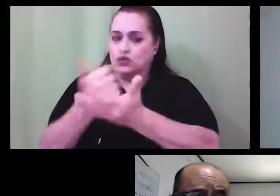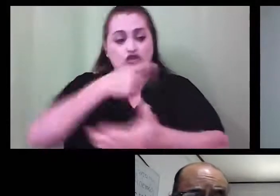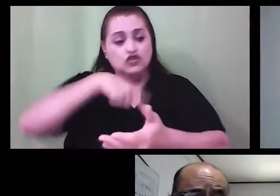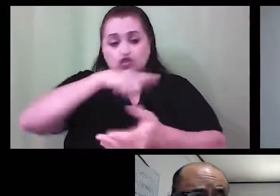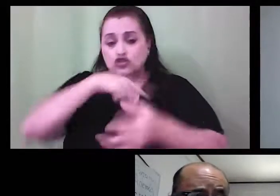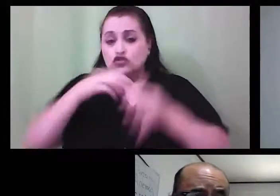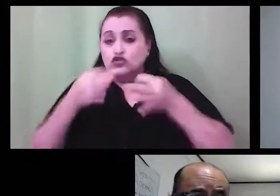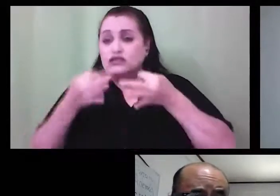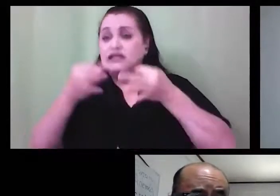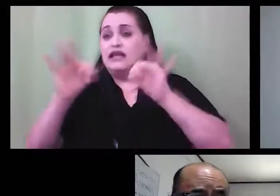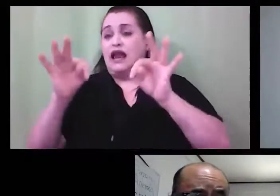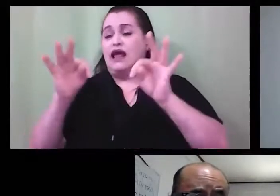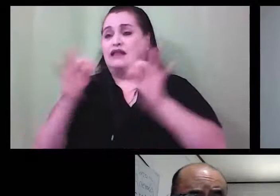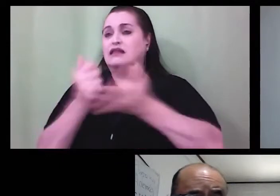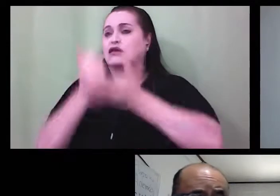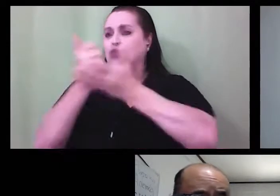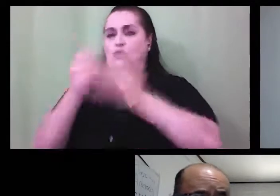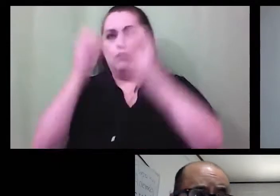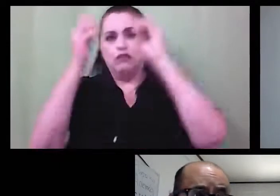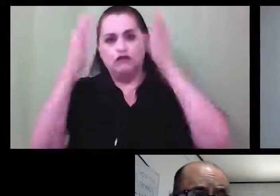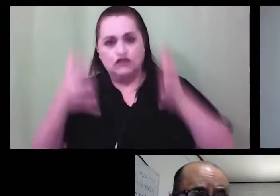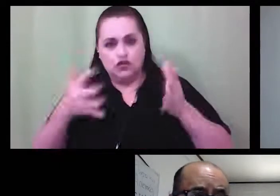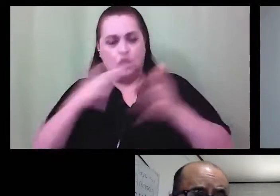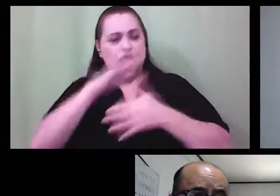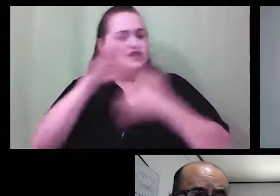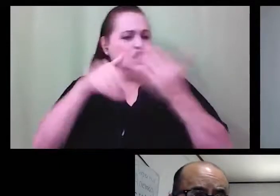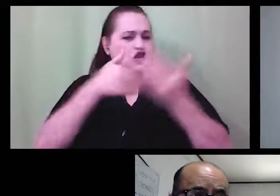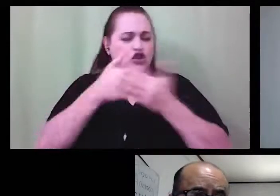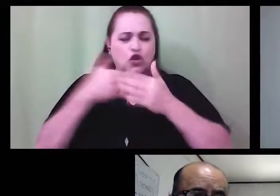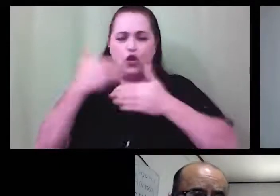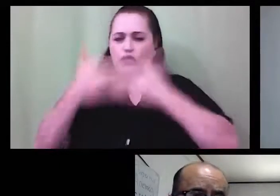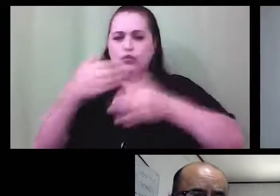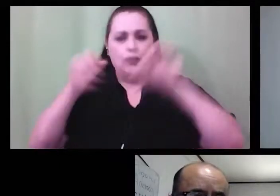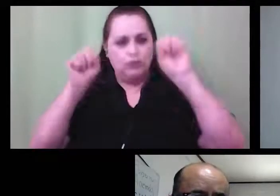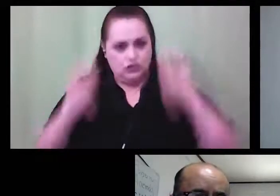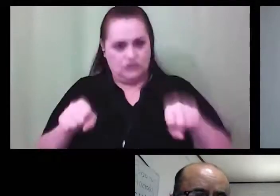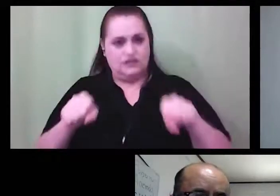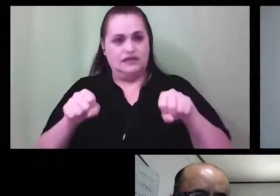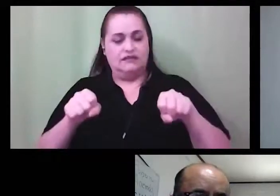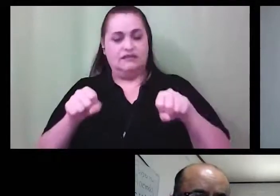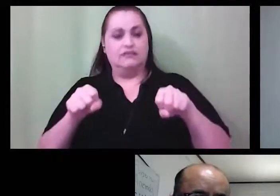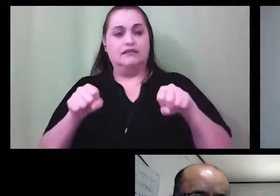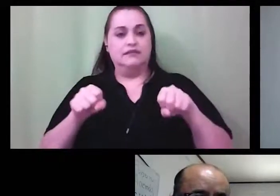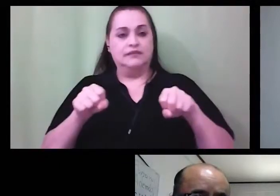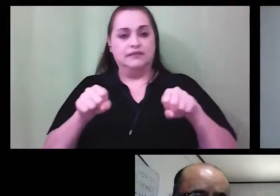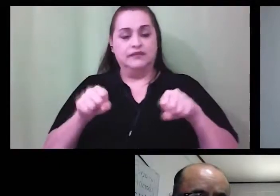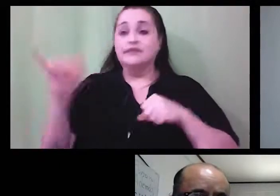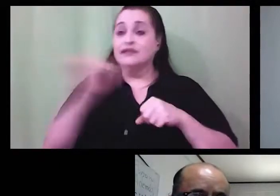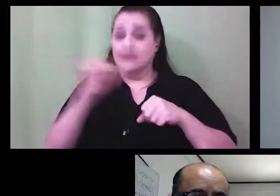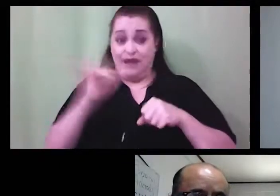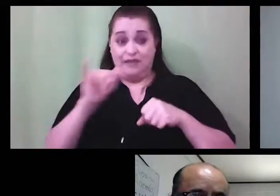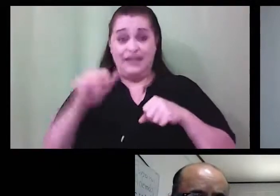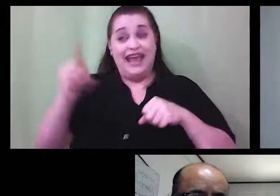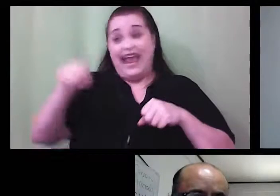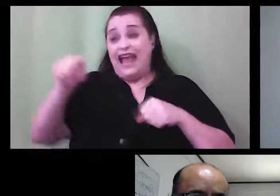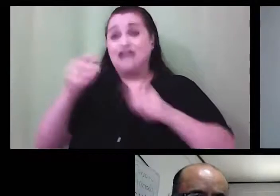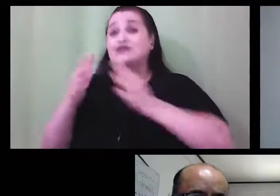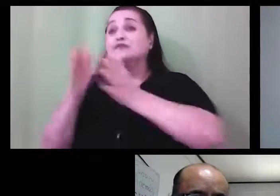de colaborar con los profesores en todo lo que ha sido posible. Incluso, aunque ellos no nos